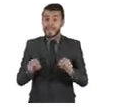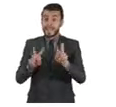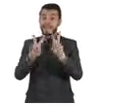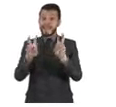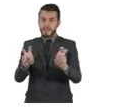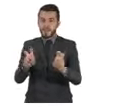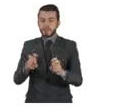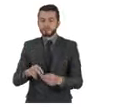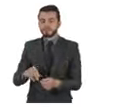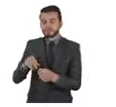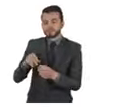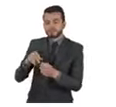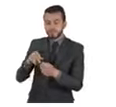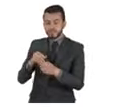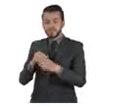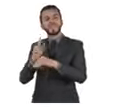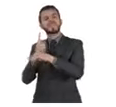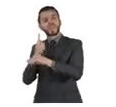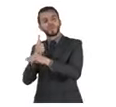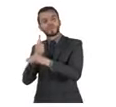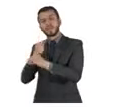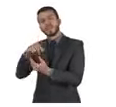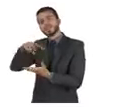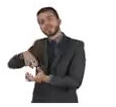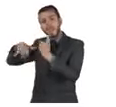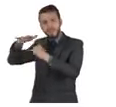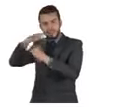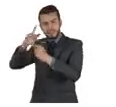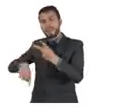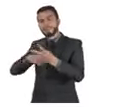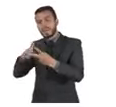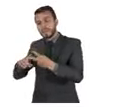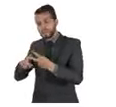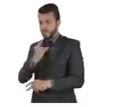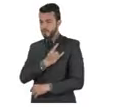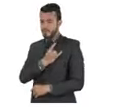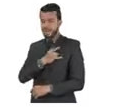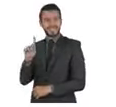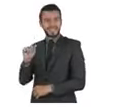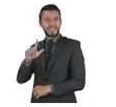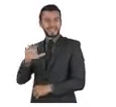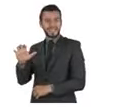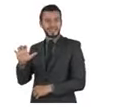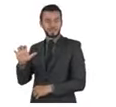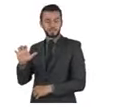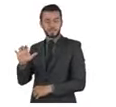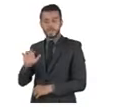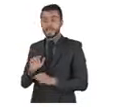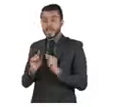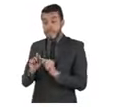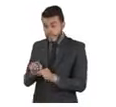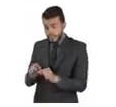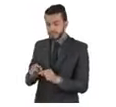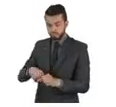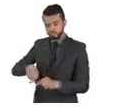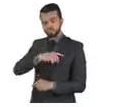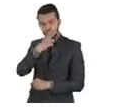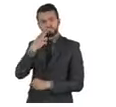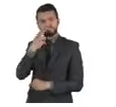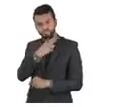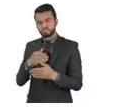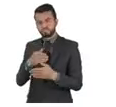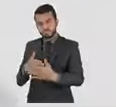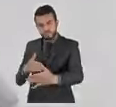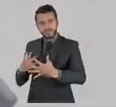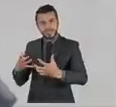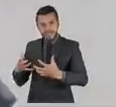del Hábitat y desde la Universidad de La Salle nos comprometemos a estar en permanente